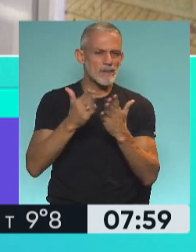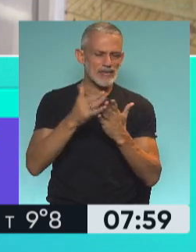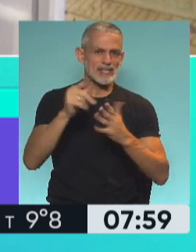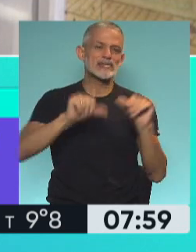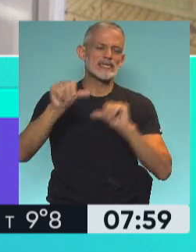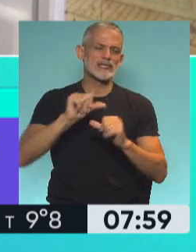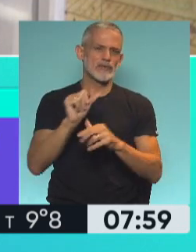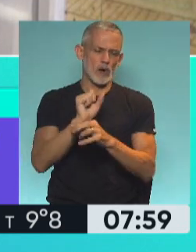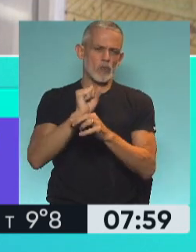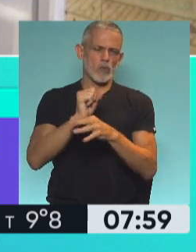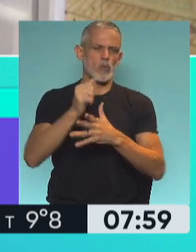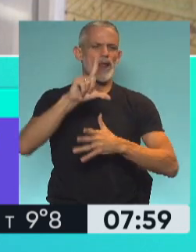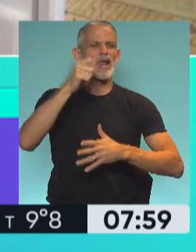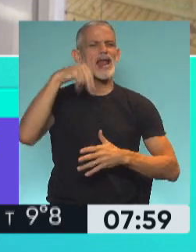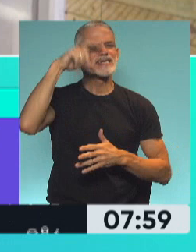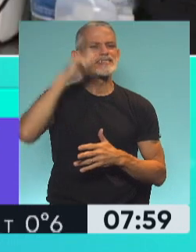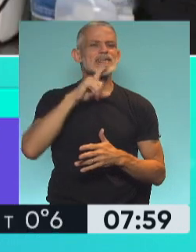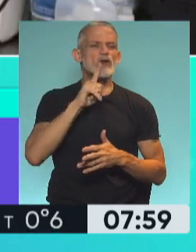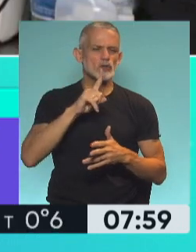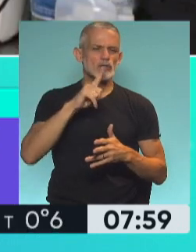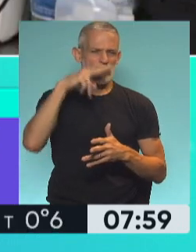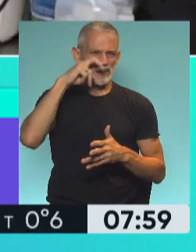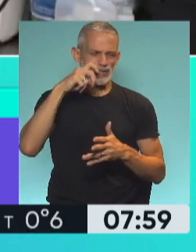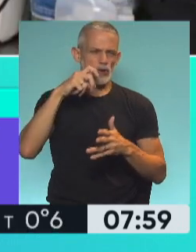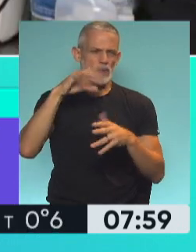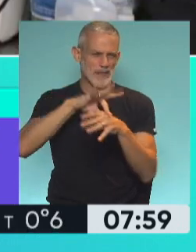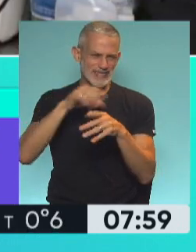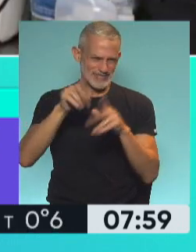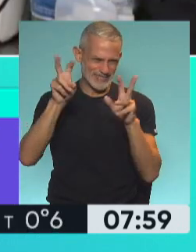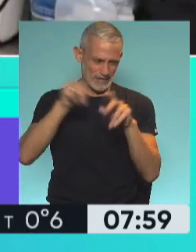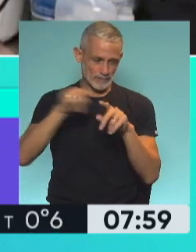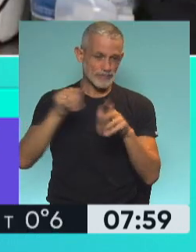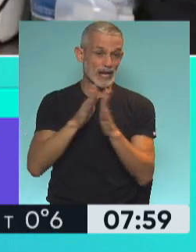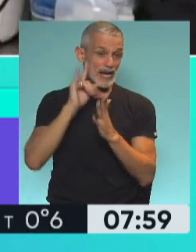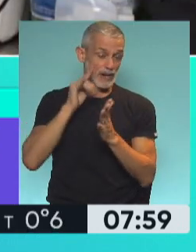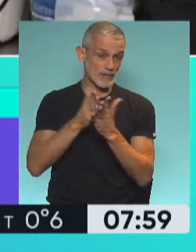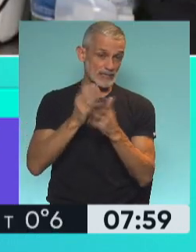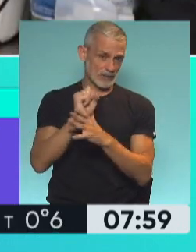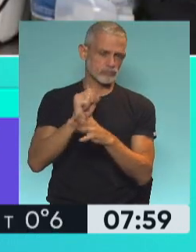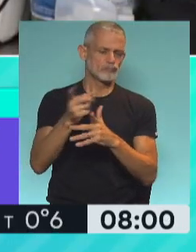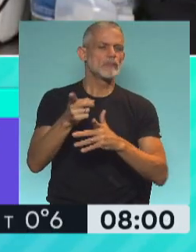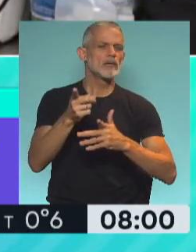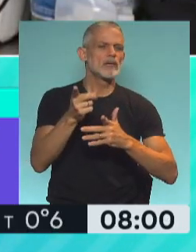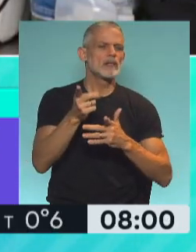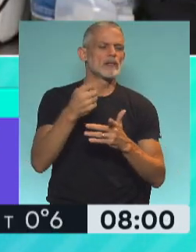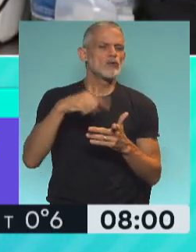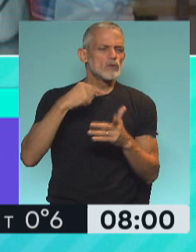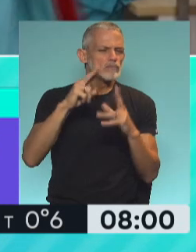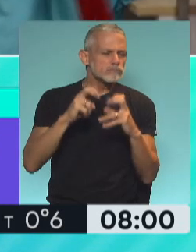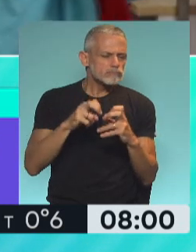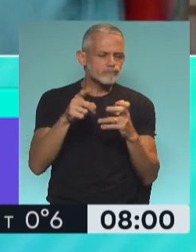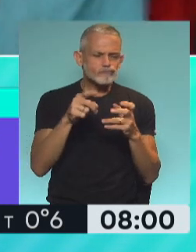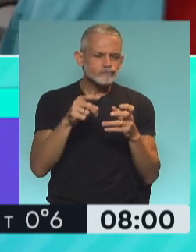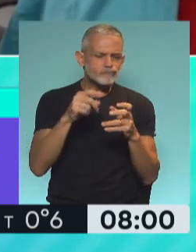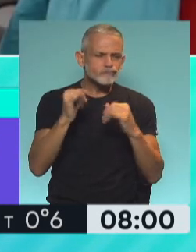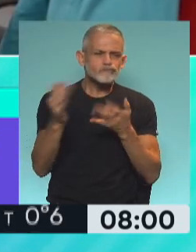muy prestigiosa, Lancet Respiratory Medicine. En este estudio nosotros quisimos saber no solamente cuál era